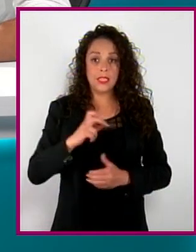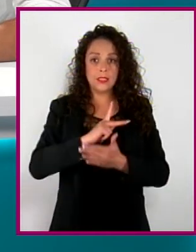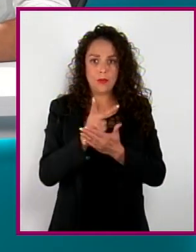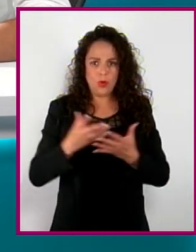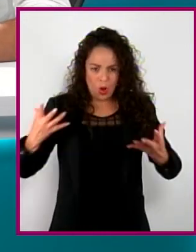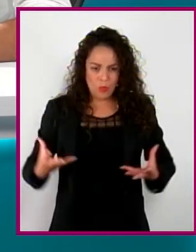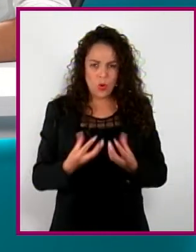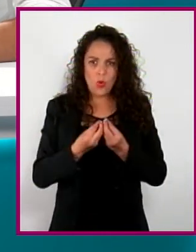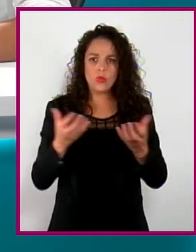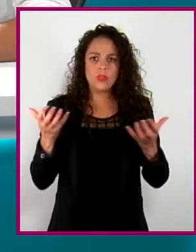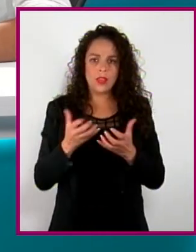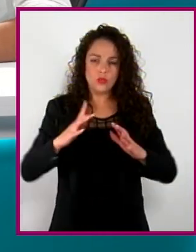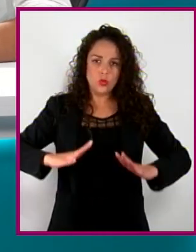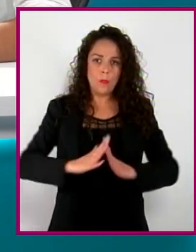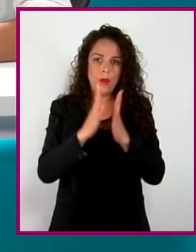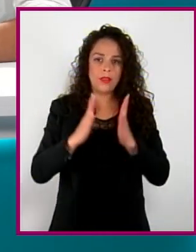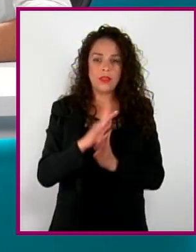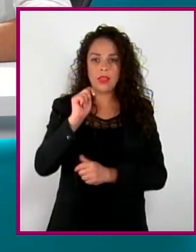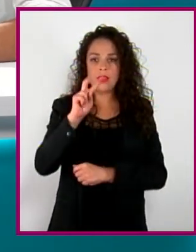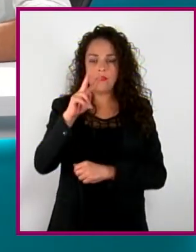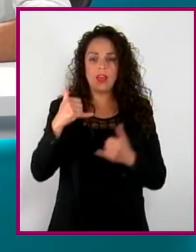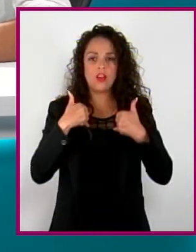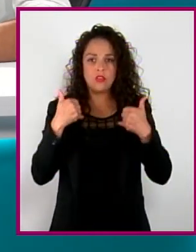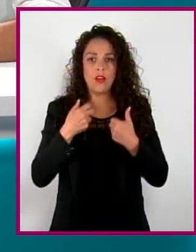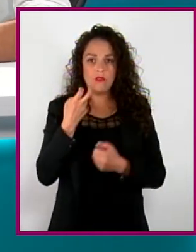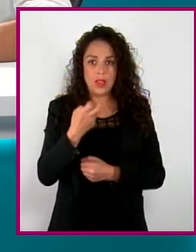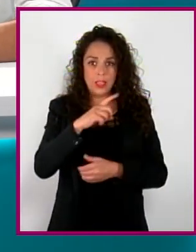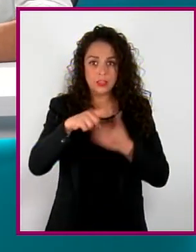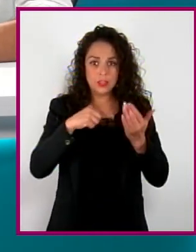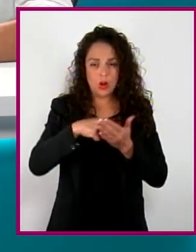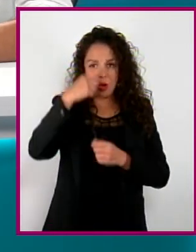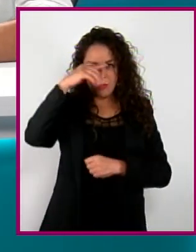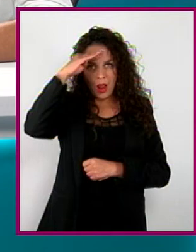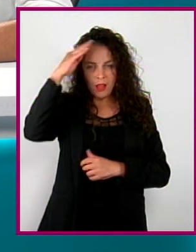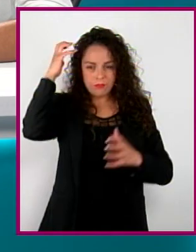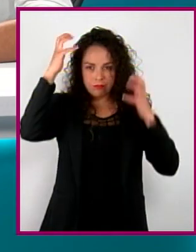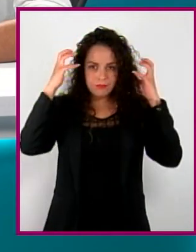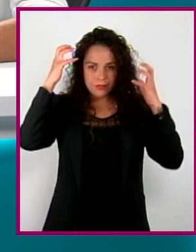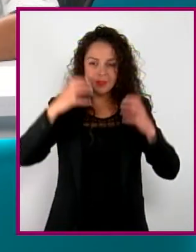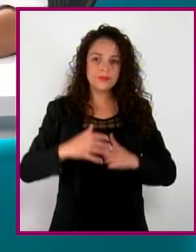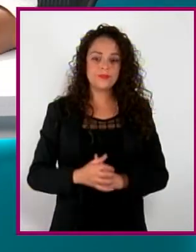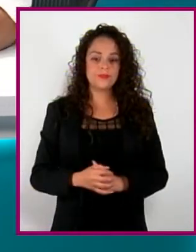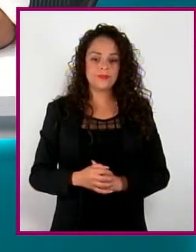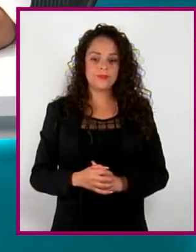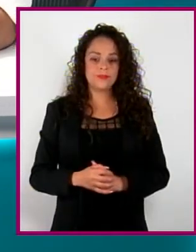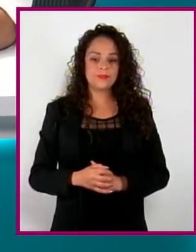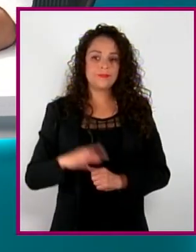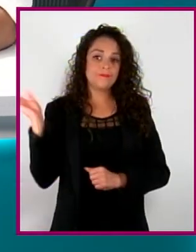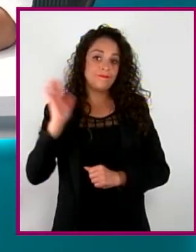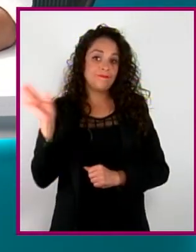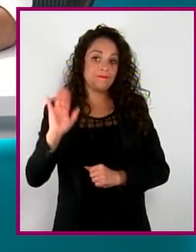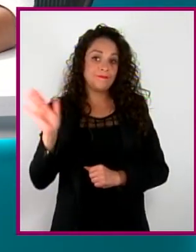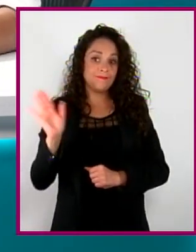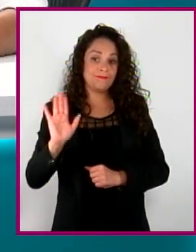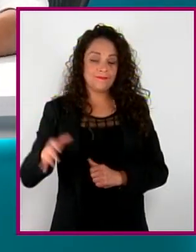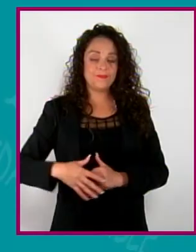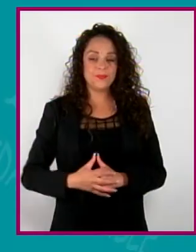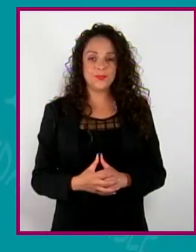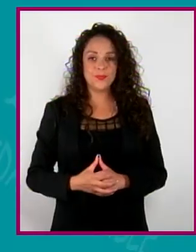nosotros. Participa con Jóvenes en TV, un espacio de reflexión y construcción del conocimiento. Hasta la